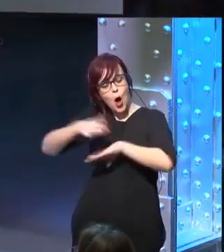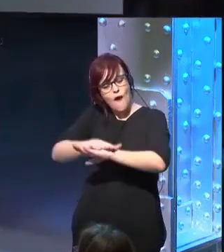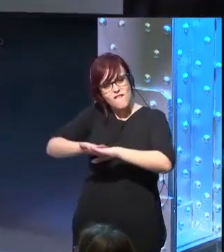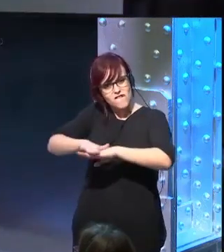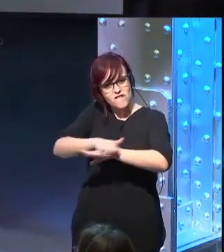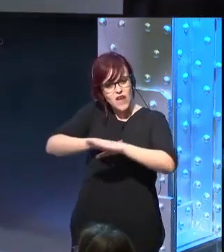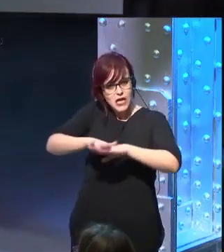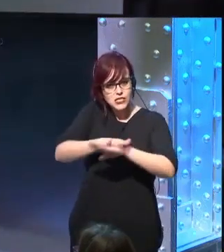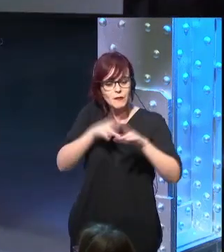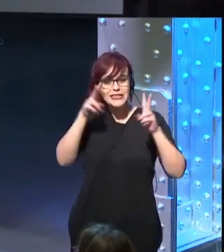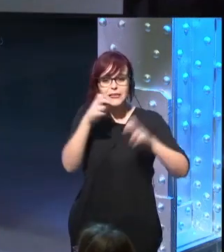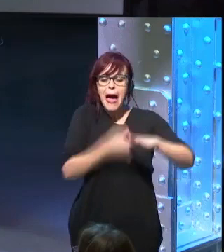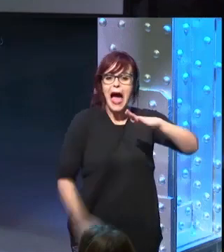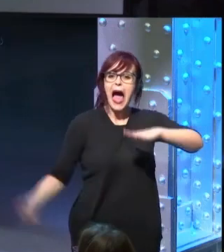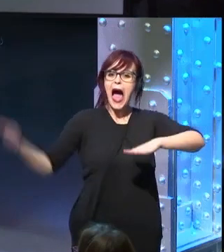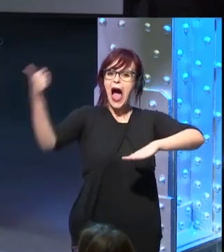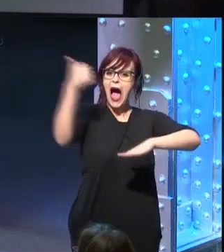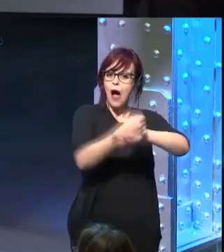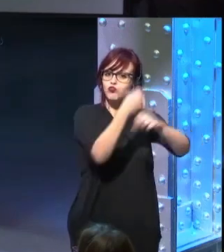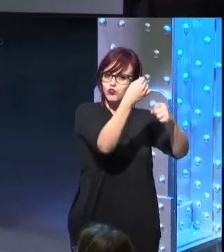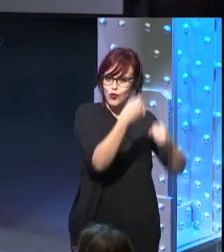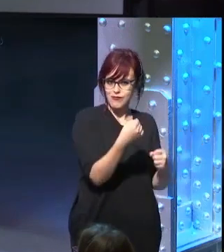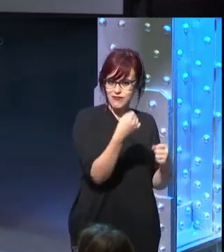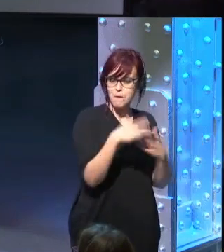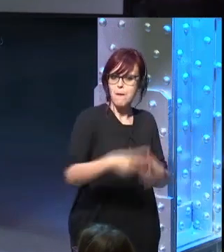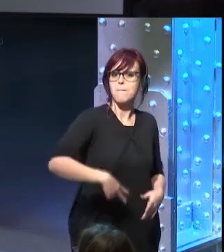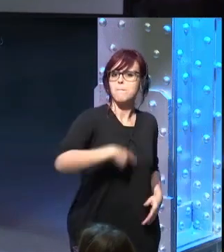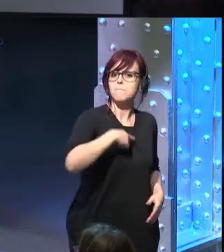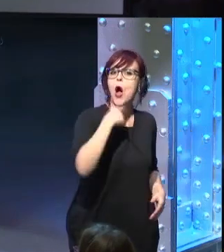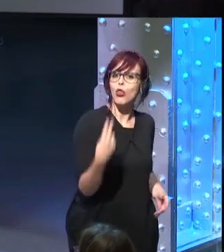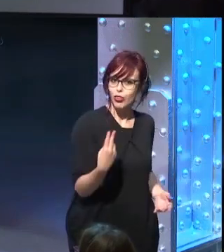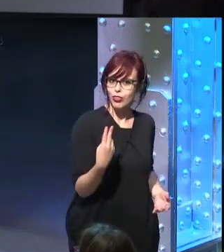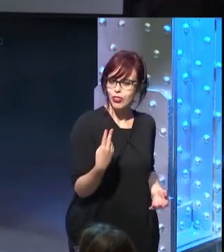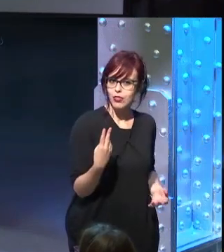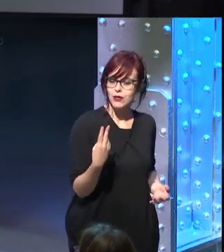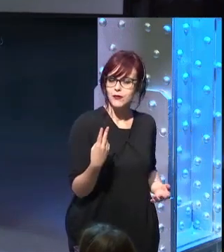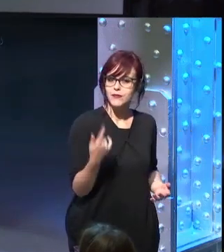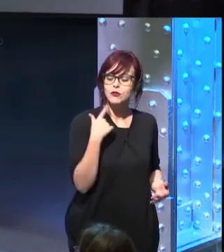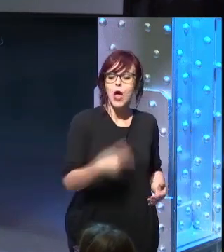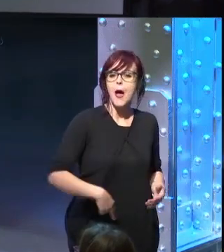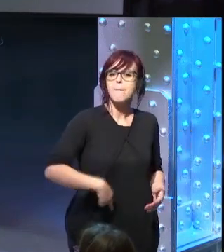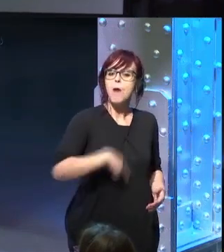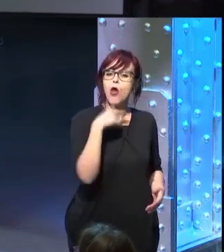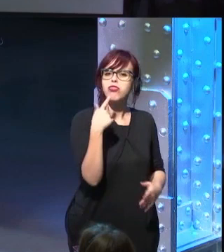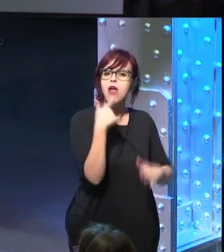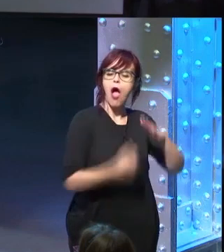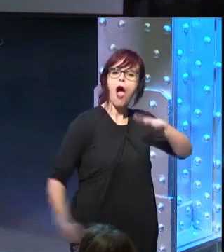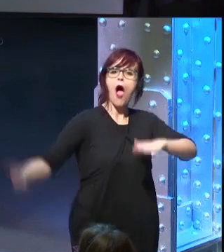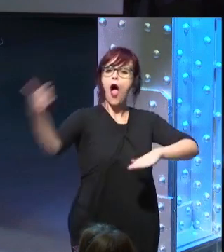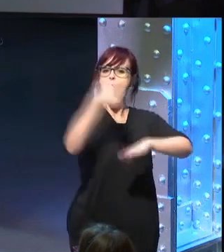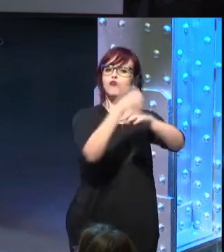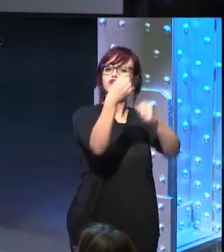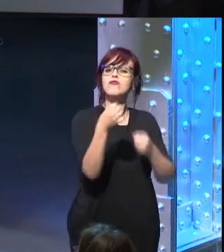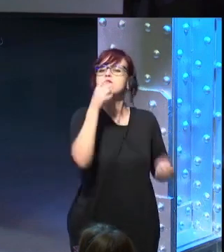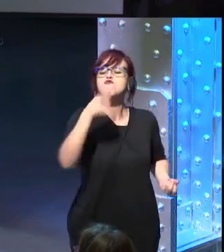naturaleza, de la autoridad, de la voz, sobre qué es lo que constituye una voz de autoridad